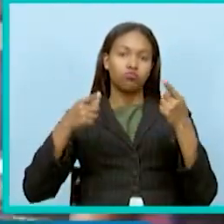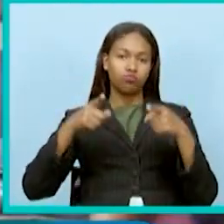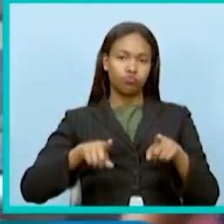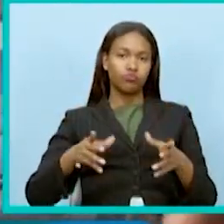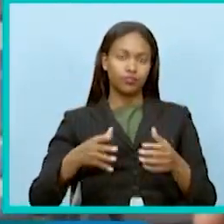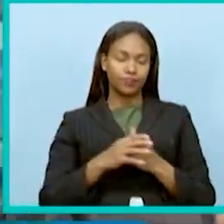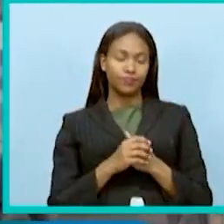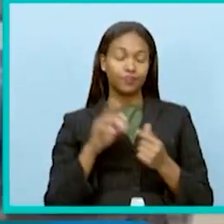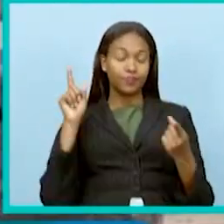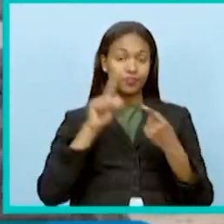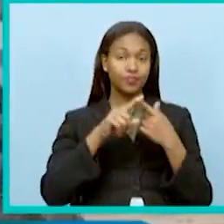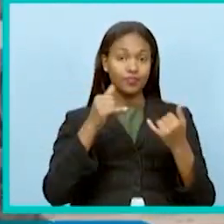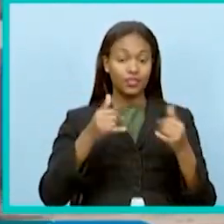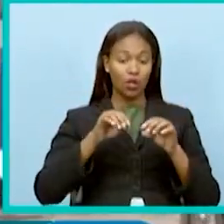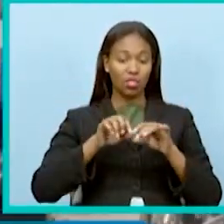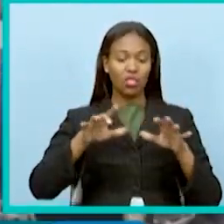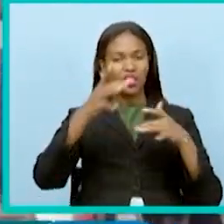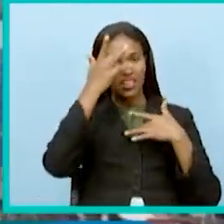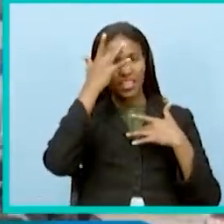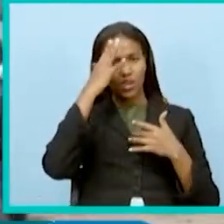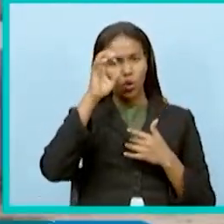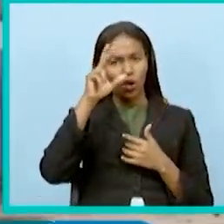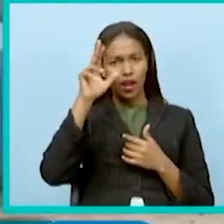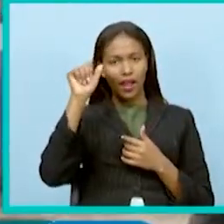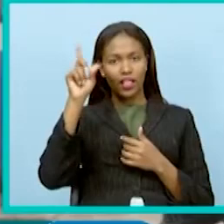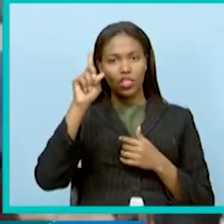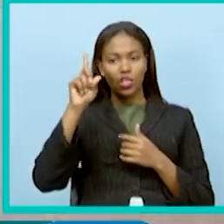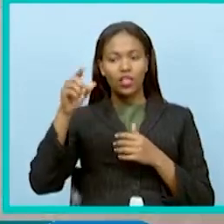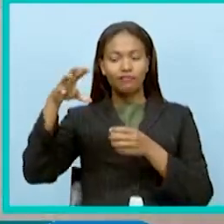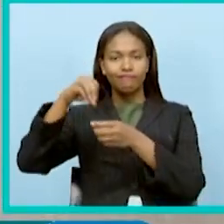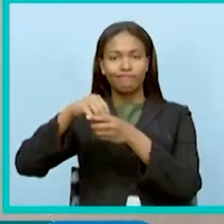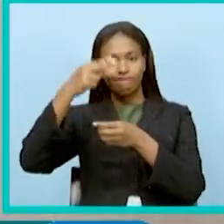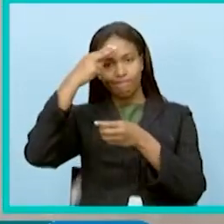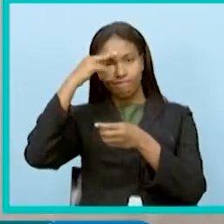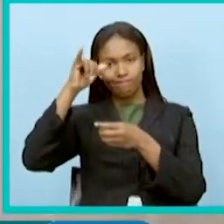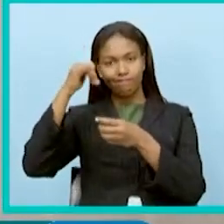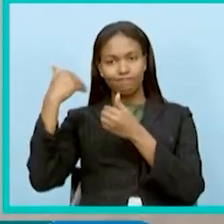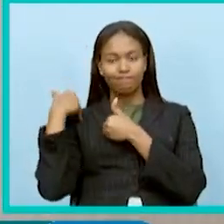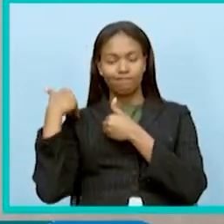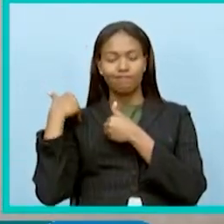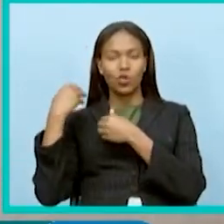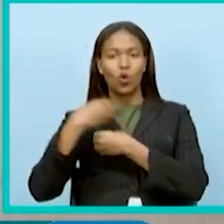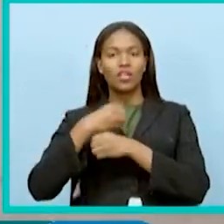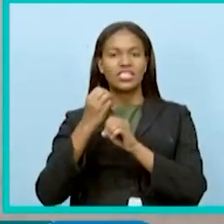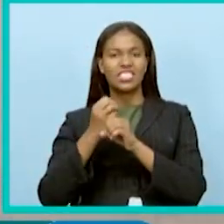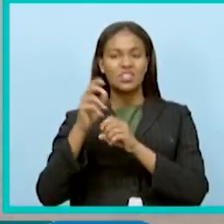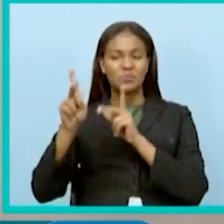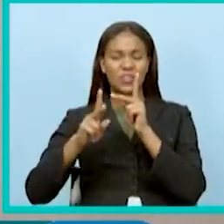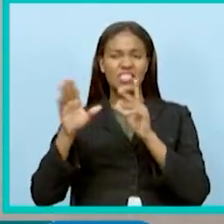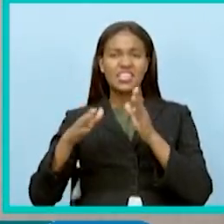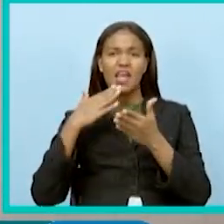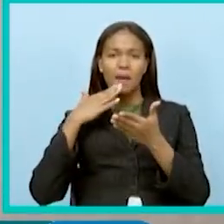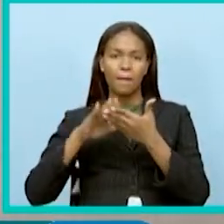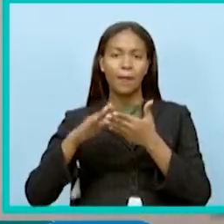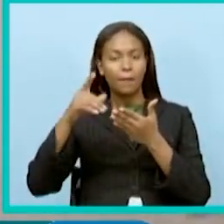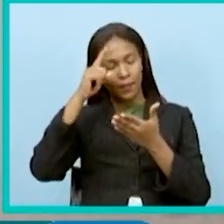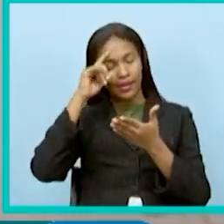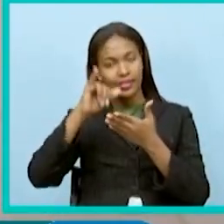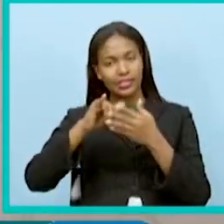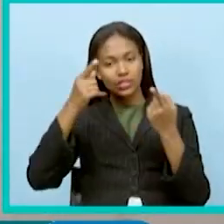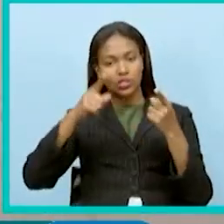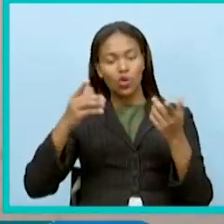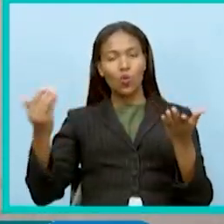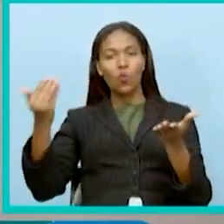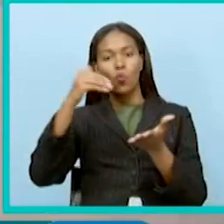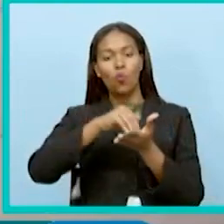el brote de la enfermedad está localizado en la capital de Haití, dominada por las organizaciones vandálicas, lo que ha provocado una nueva